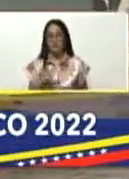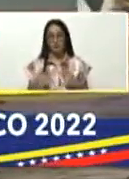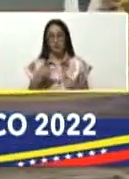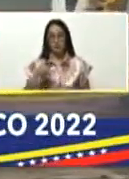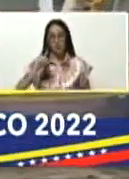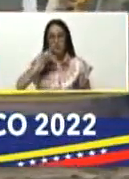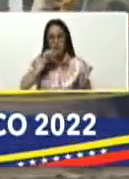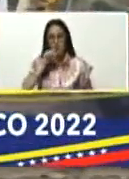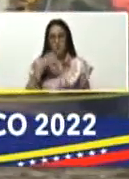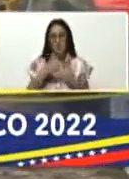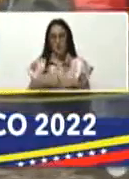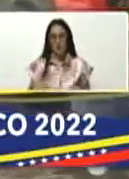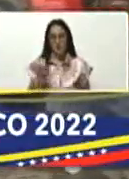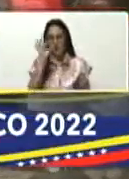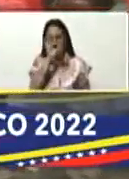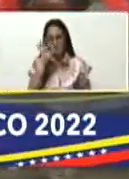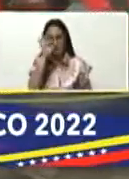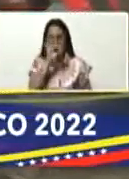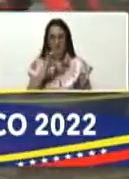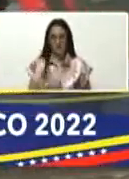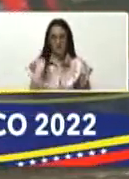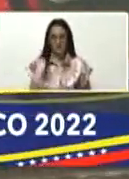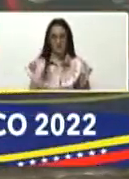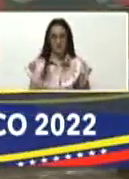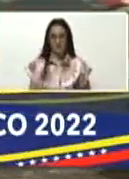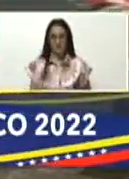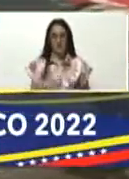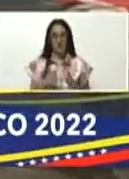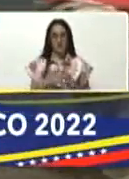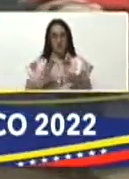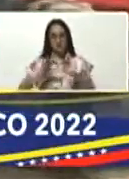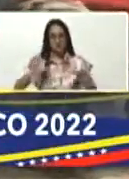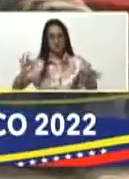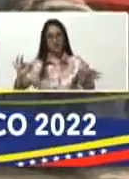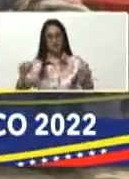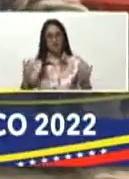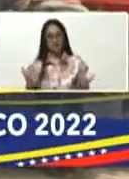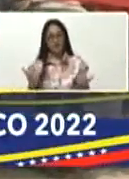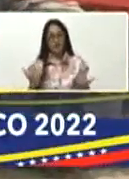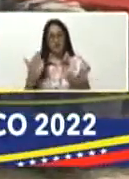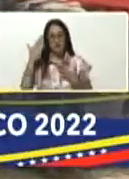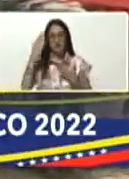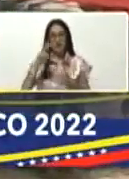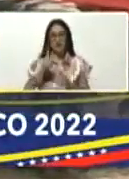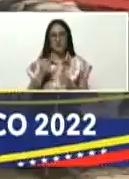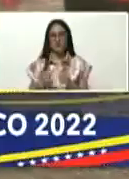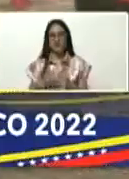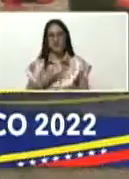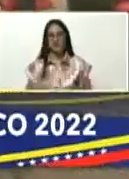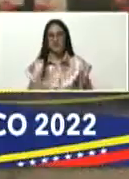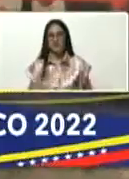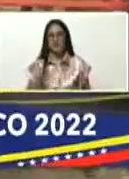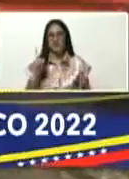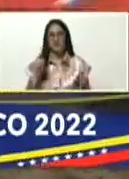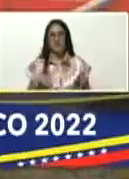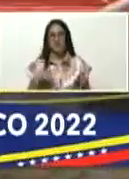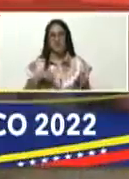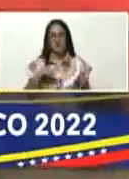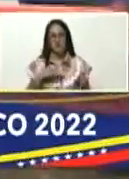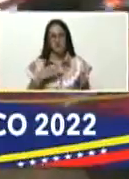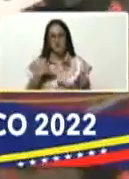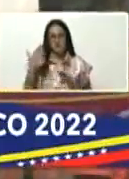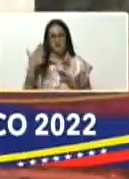pollo, huevo, cerdo. Tenemos todo el encadenamiento. Bueno, allí un saludo a la vicepresidenta. También nosotros le mandamos